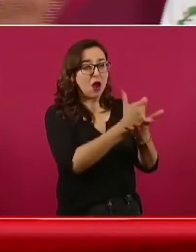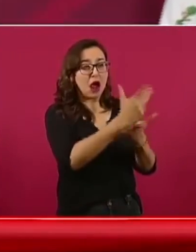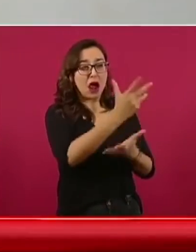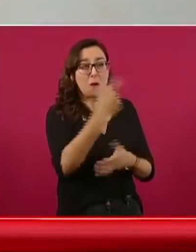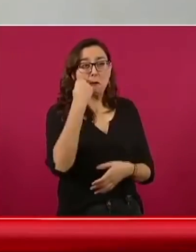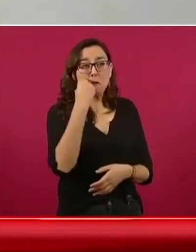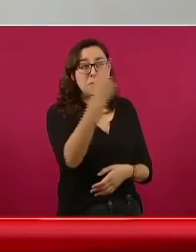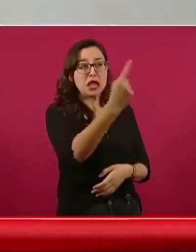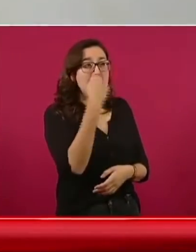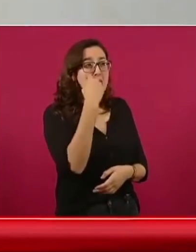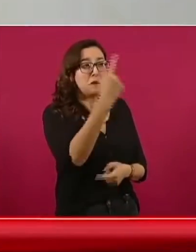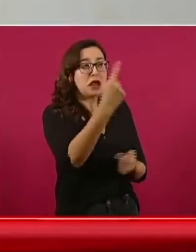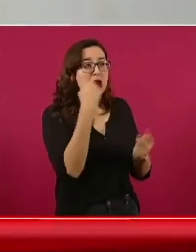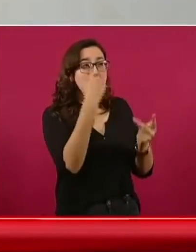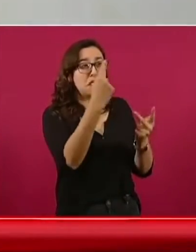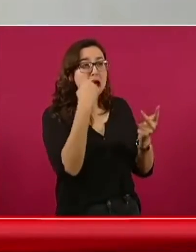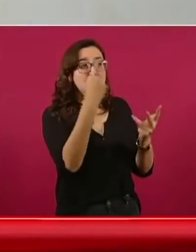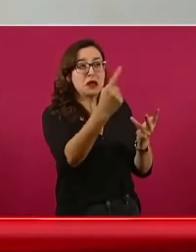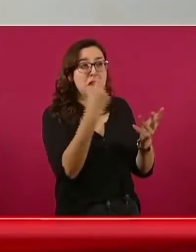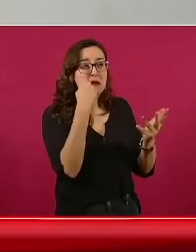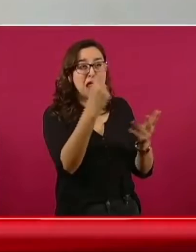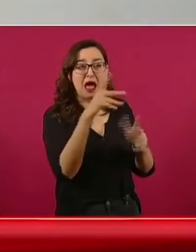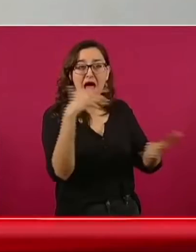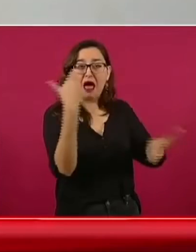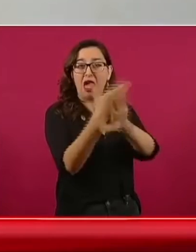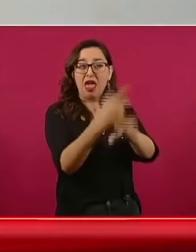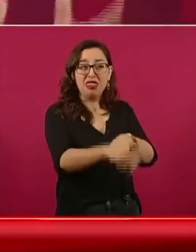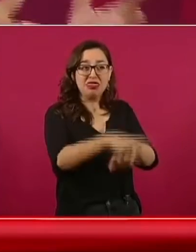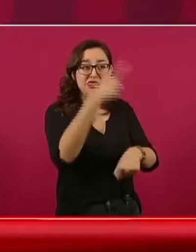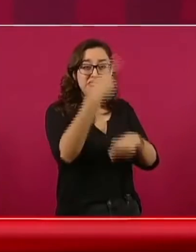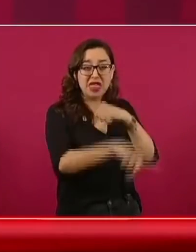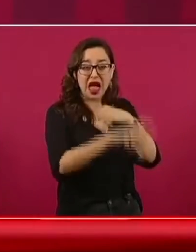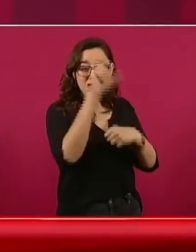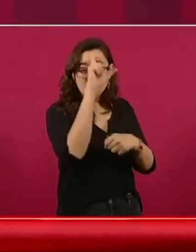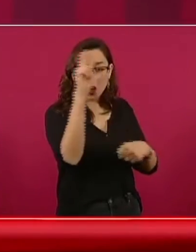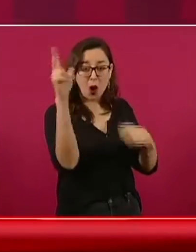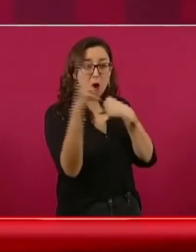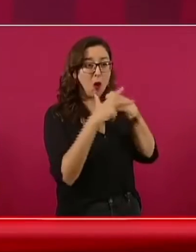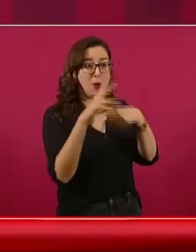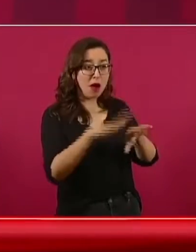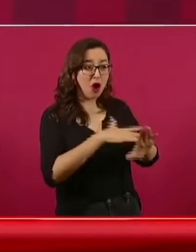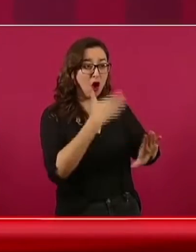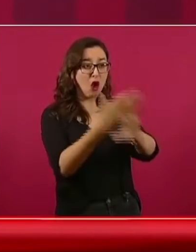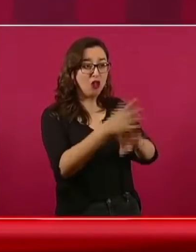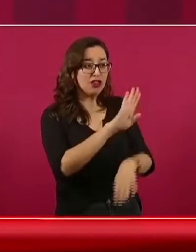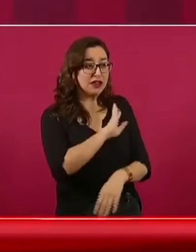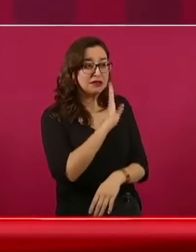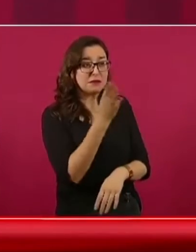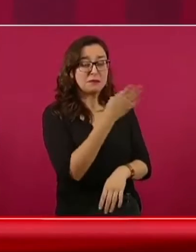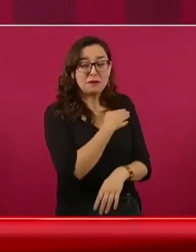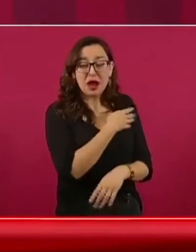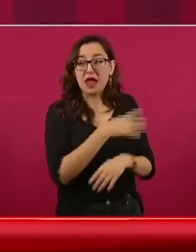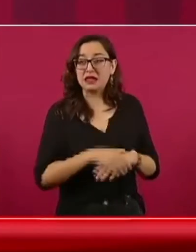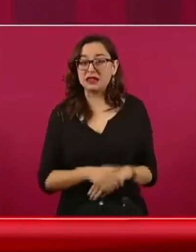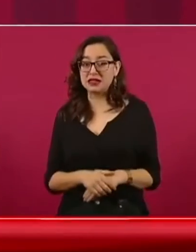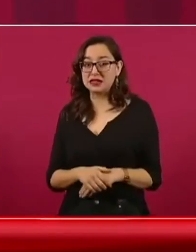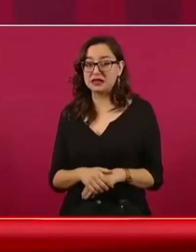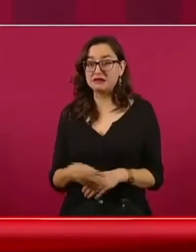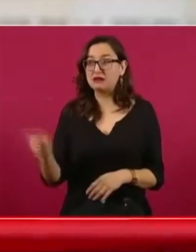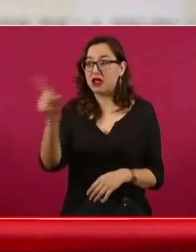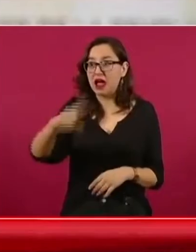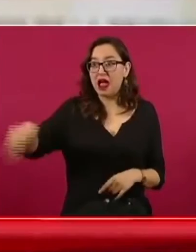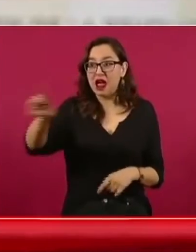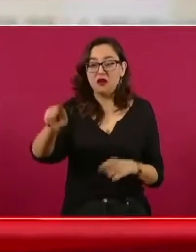afectando a los consumidores europeos en particular a los españoles aun viendo todo